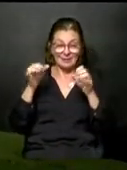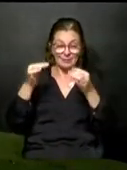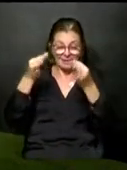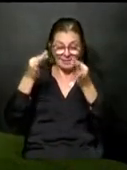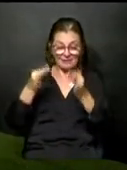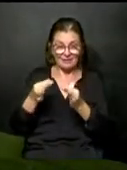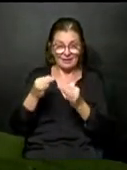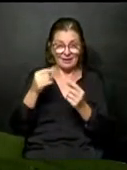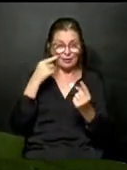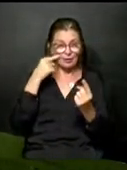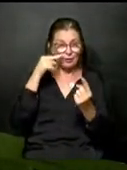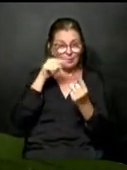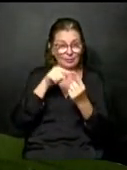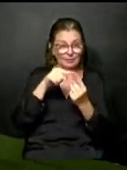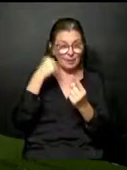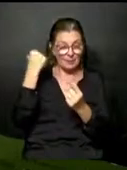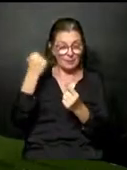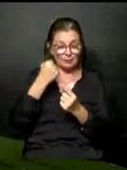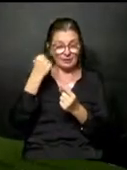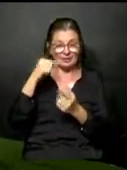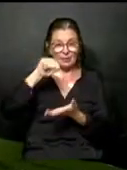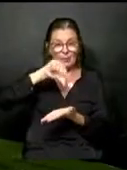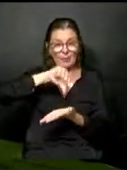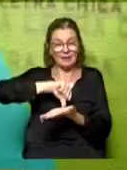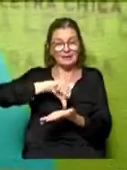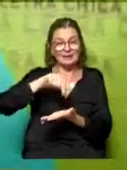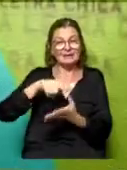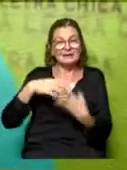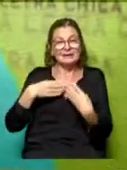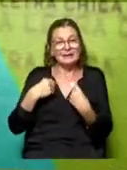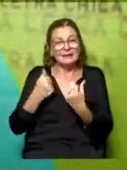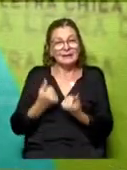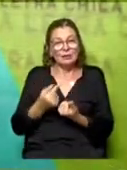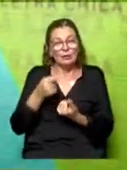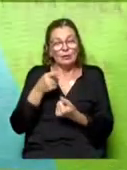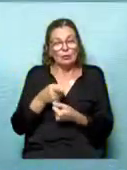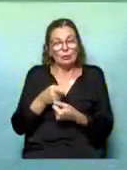del desafío más grande que tenemos como país. En este sentido, Cristina, tú has